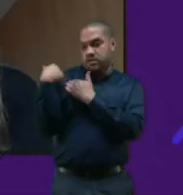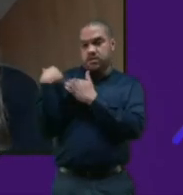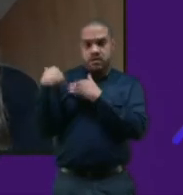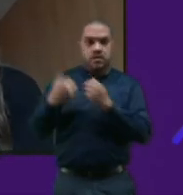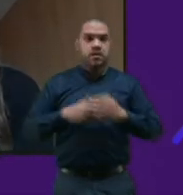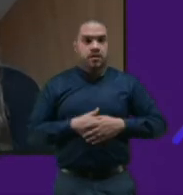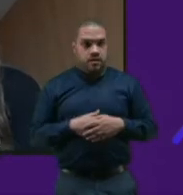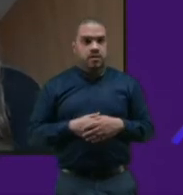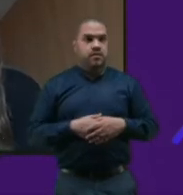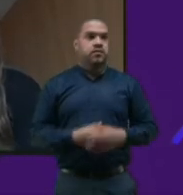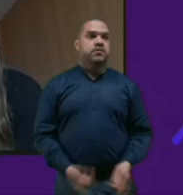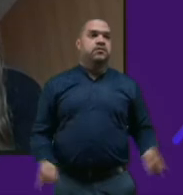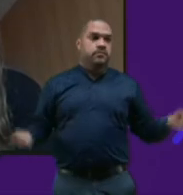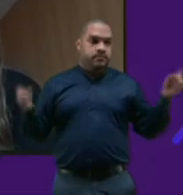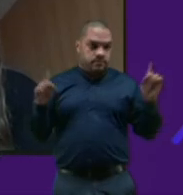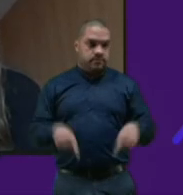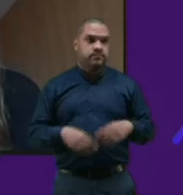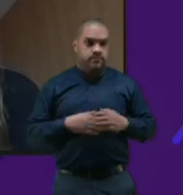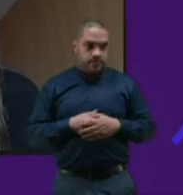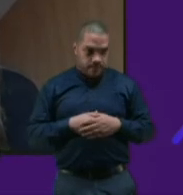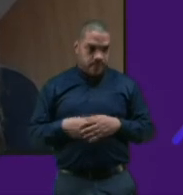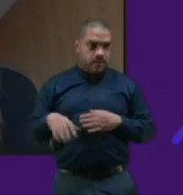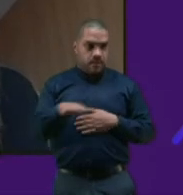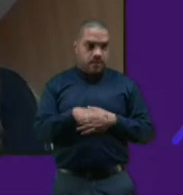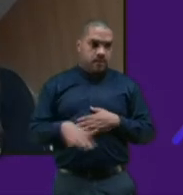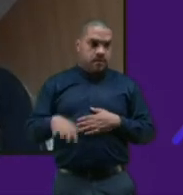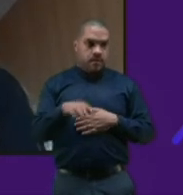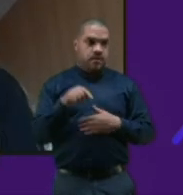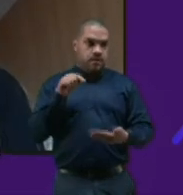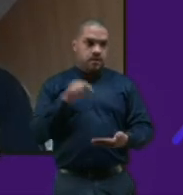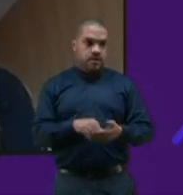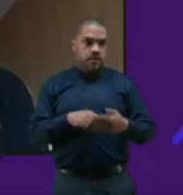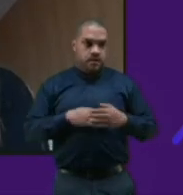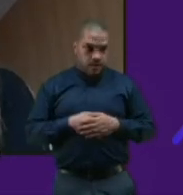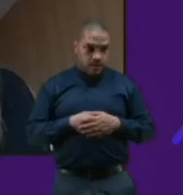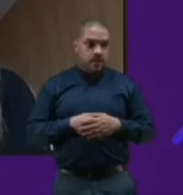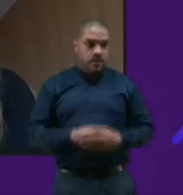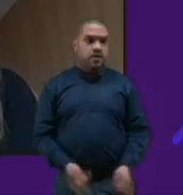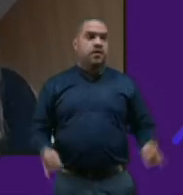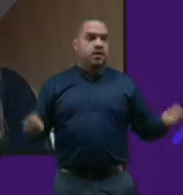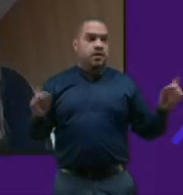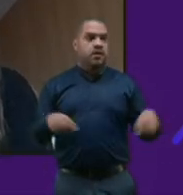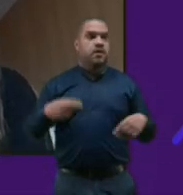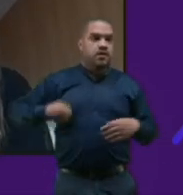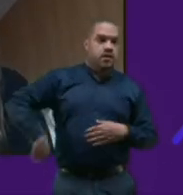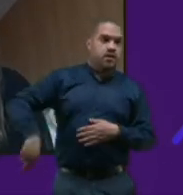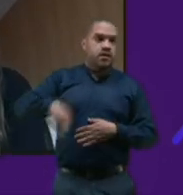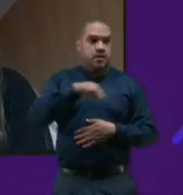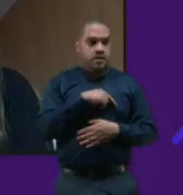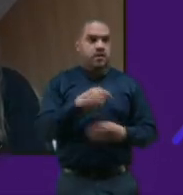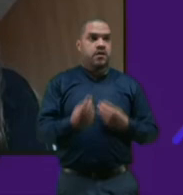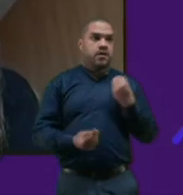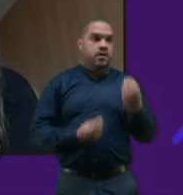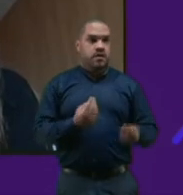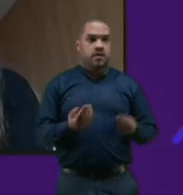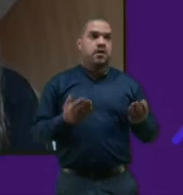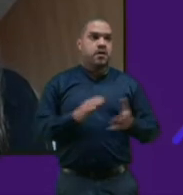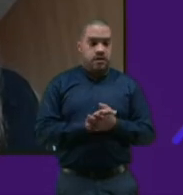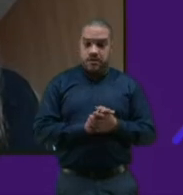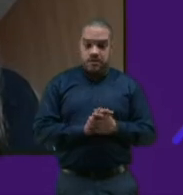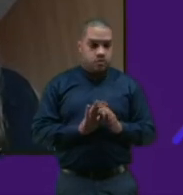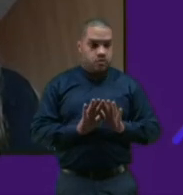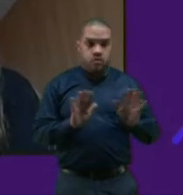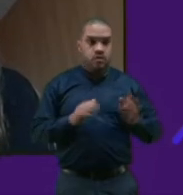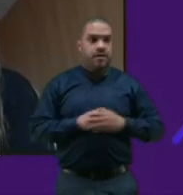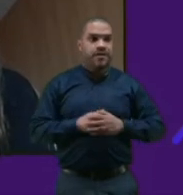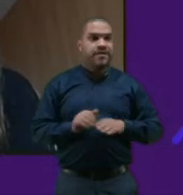pues siempre será muy chévere que alguien lo busque a uno y le diga, ven, yo quiero que tú me mentorees. Entonces no nos debería dar pena hacer esto.